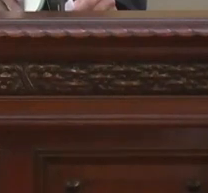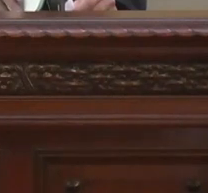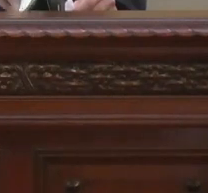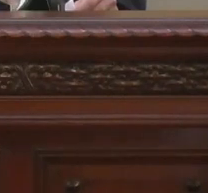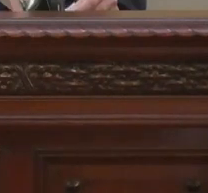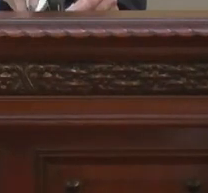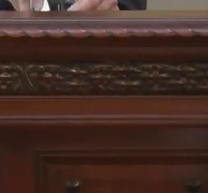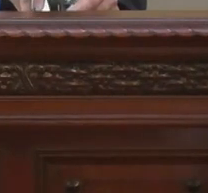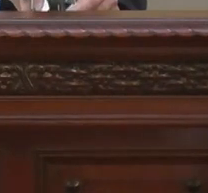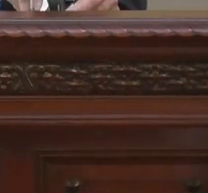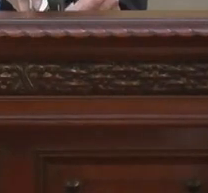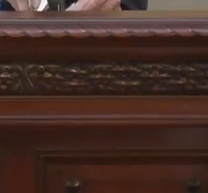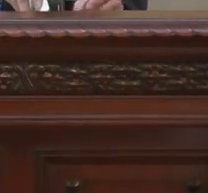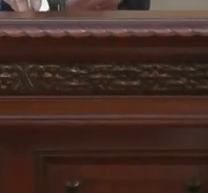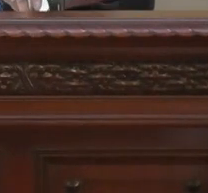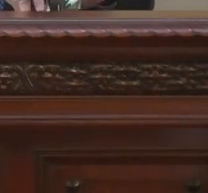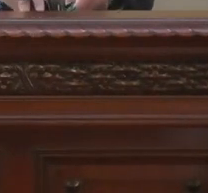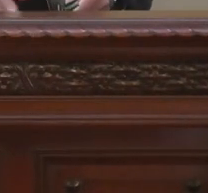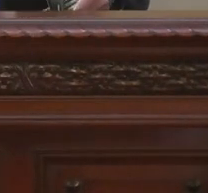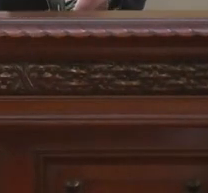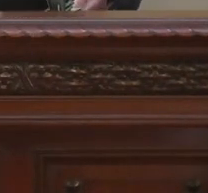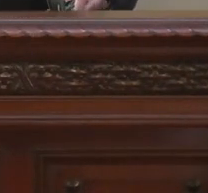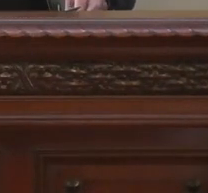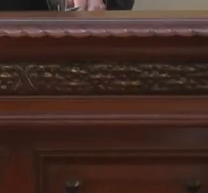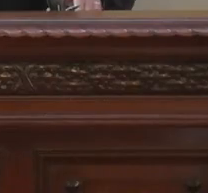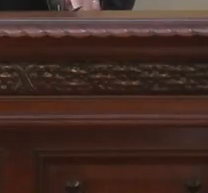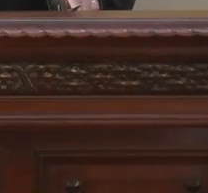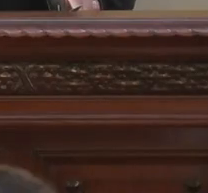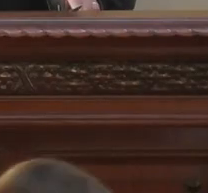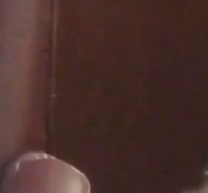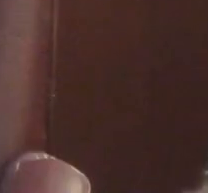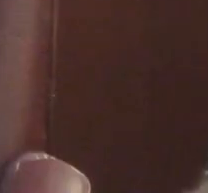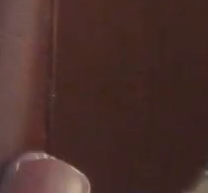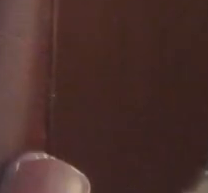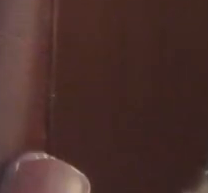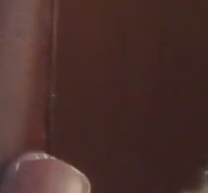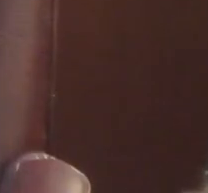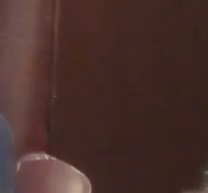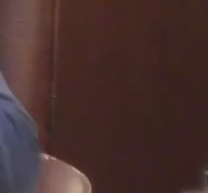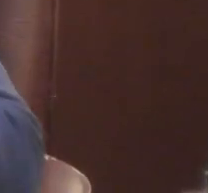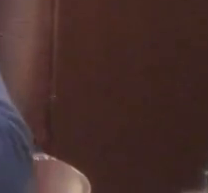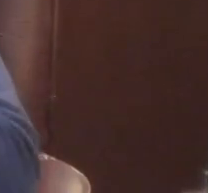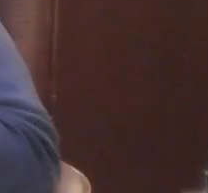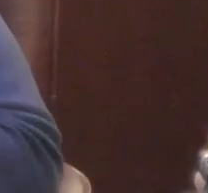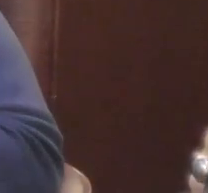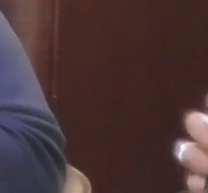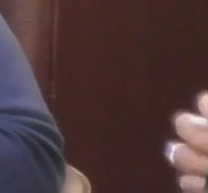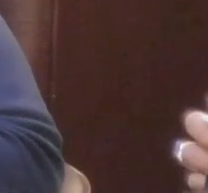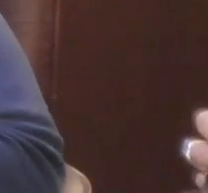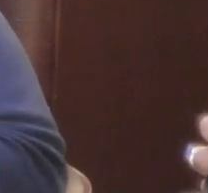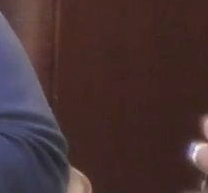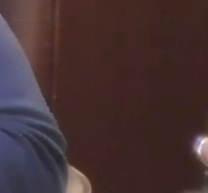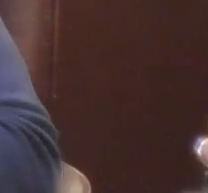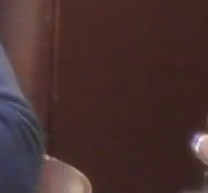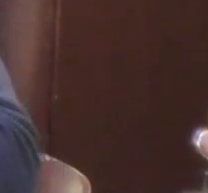Usate. Diputado Busato. En el mismo sentido que el diputado Gregoret, yo omití pedir que, de acuerdo a